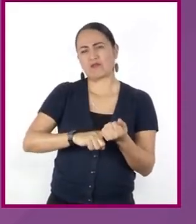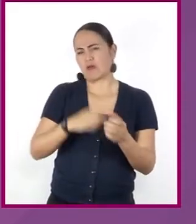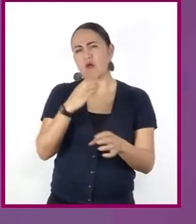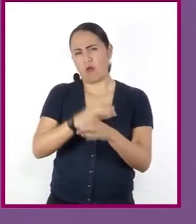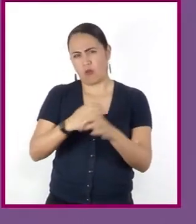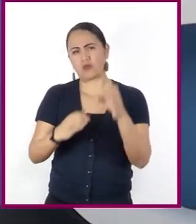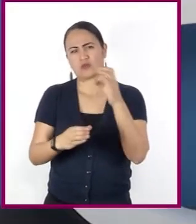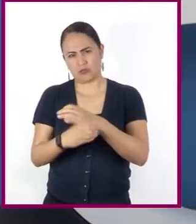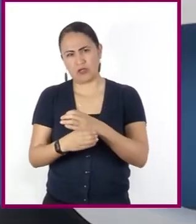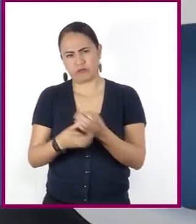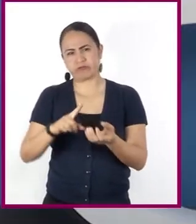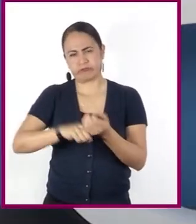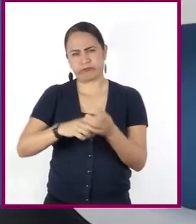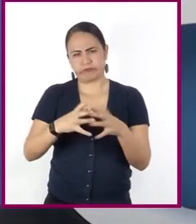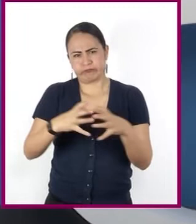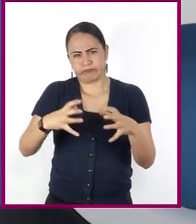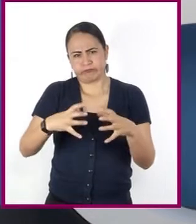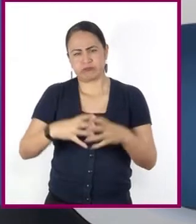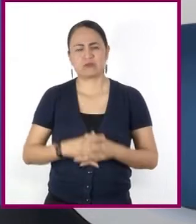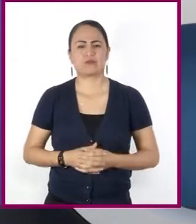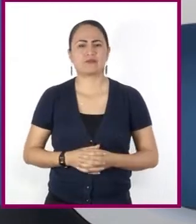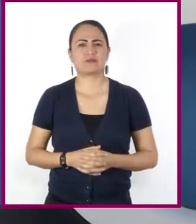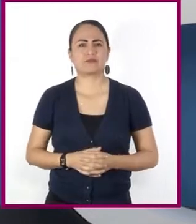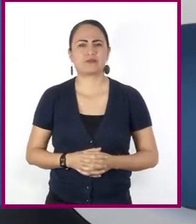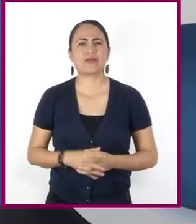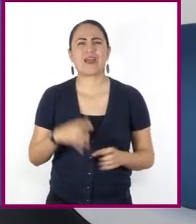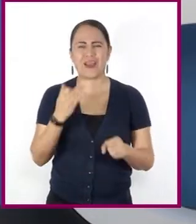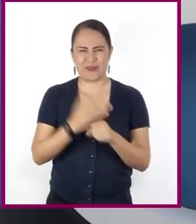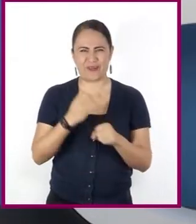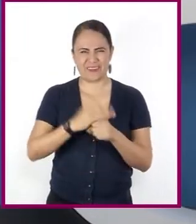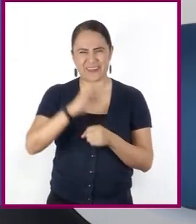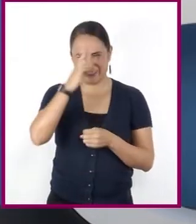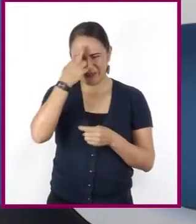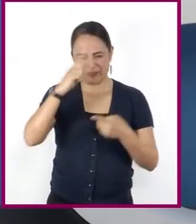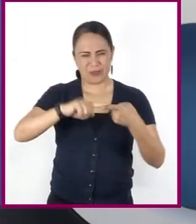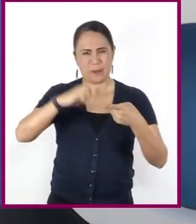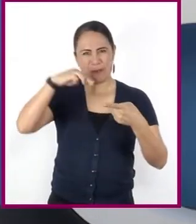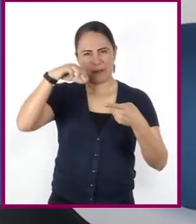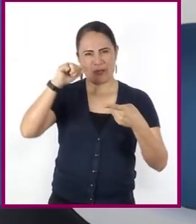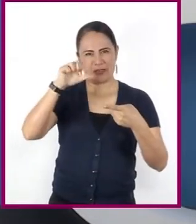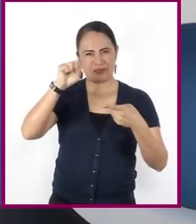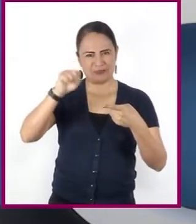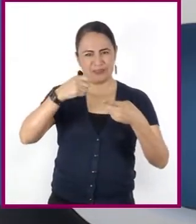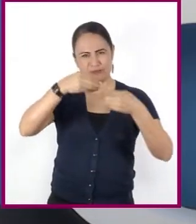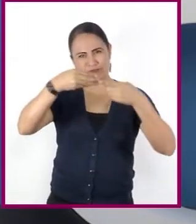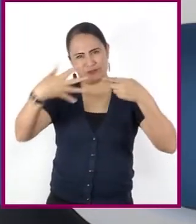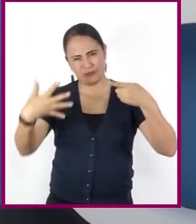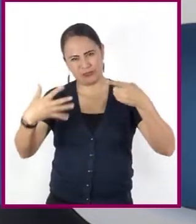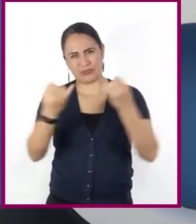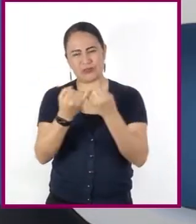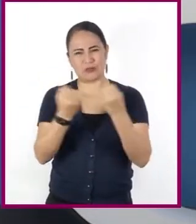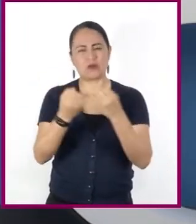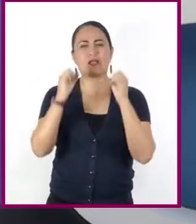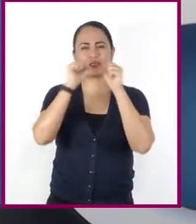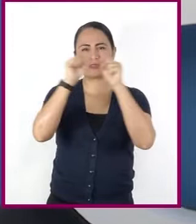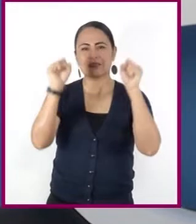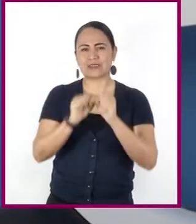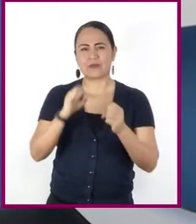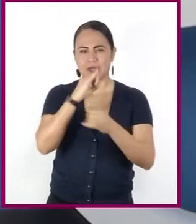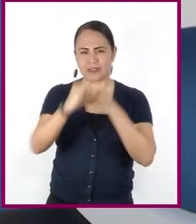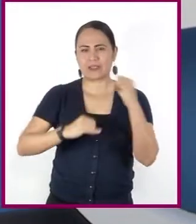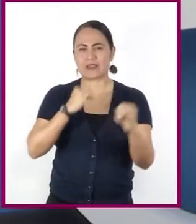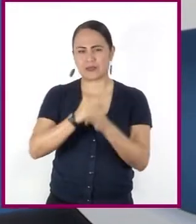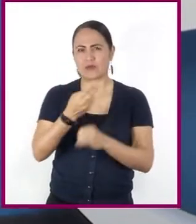cuerpo. Ahora que han recordado las unidades de masa y su equivalencia en el sistema internacional,